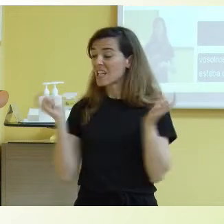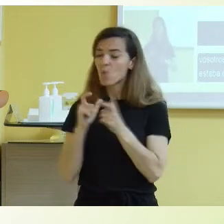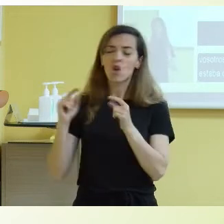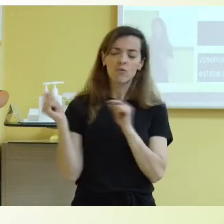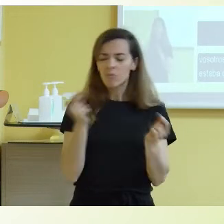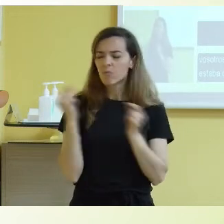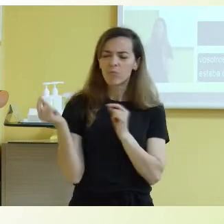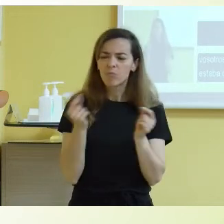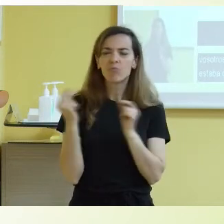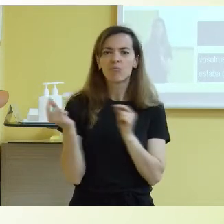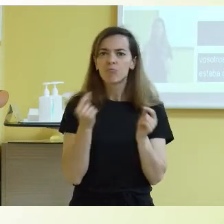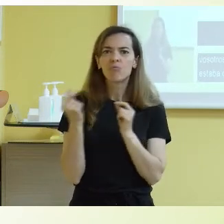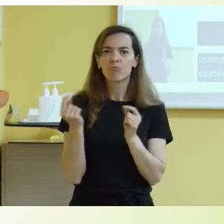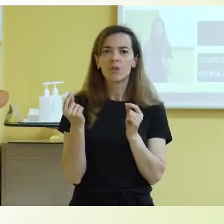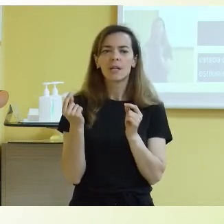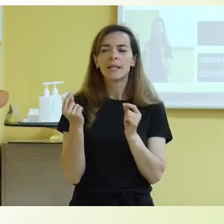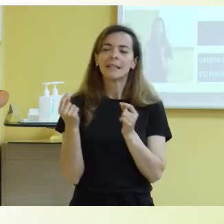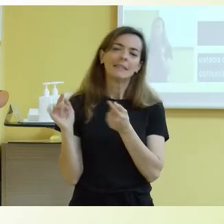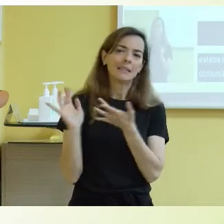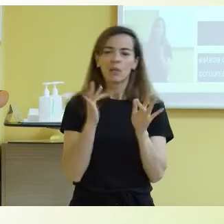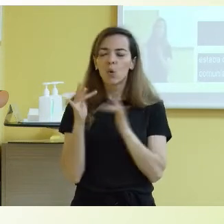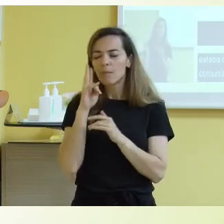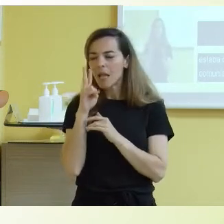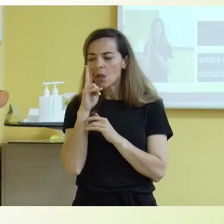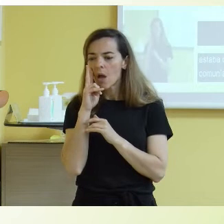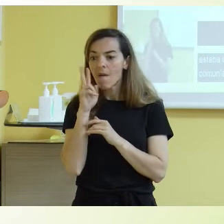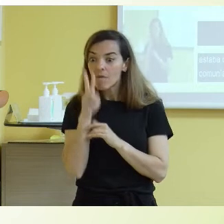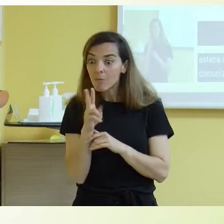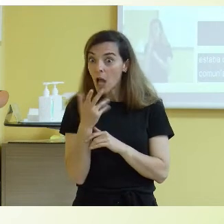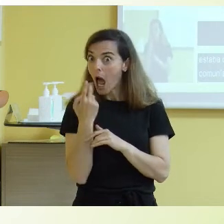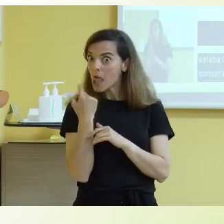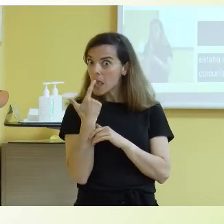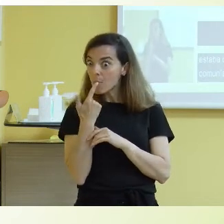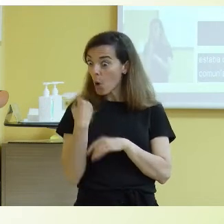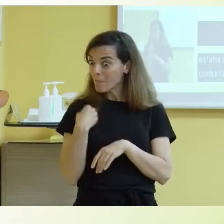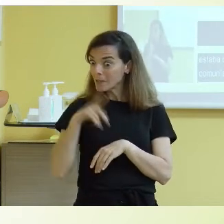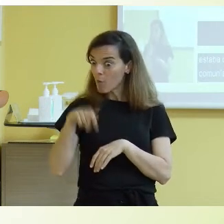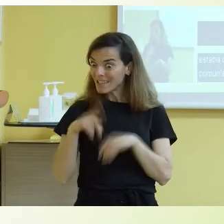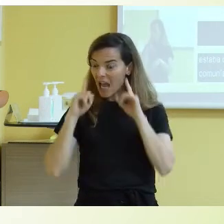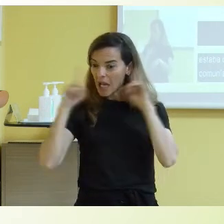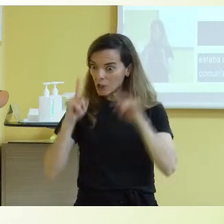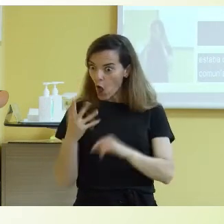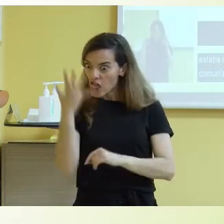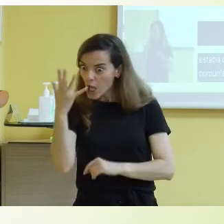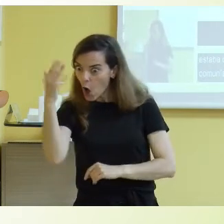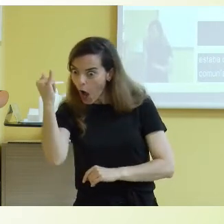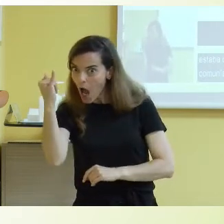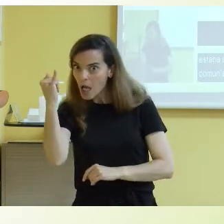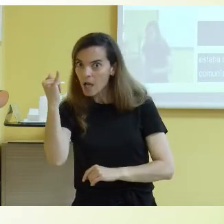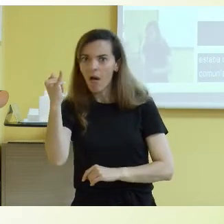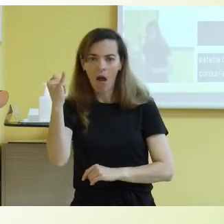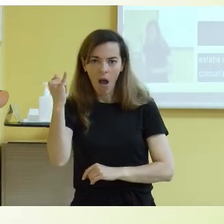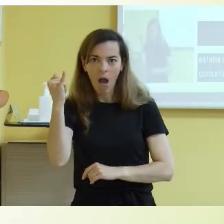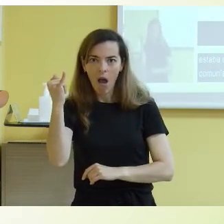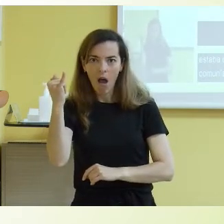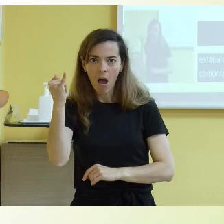discusiones, que normalmente estamos interactuando y mirando, vimos que acababan de publicar ese mismo mes 5 casos, ¿no? Una familia con 5 casos. El